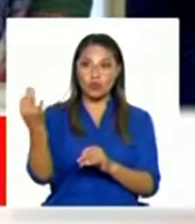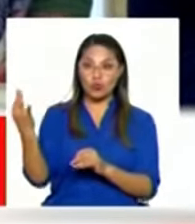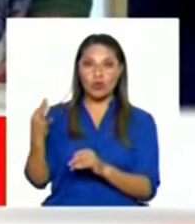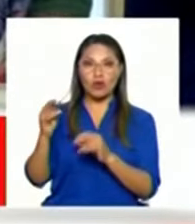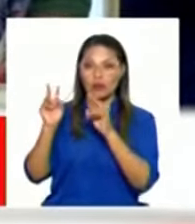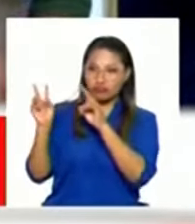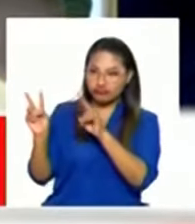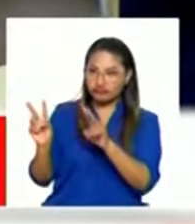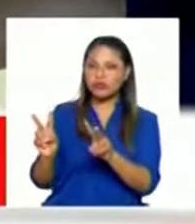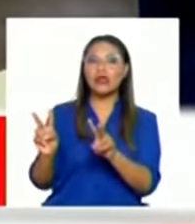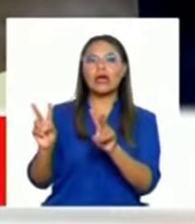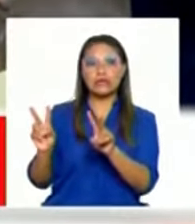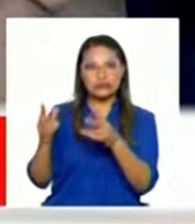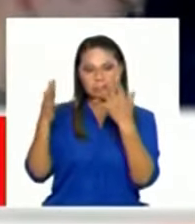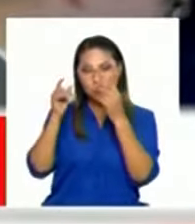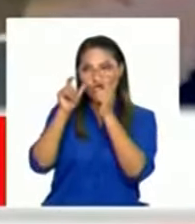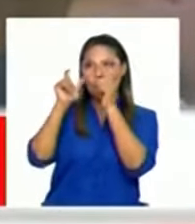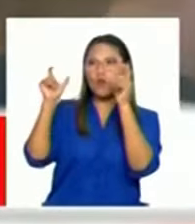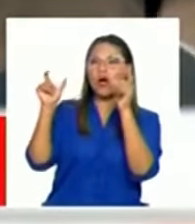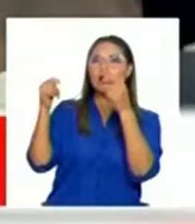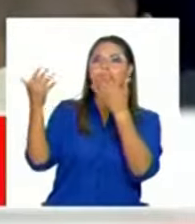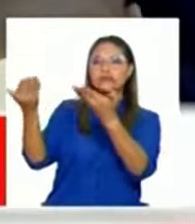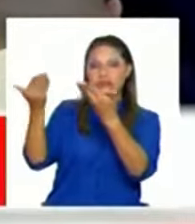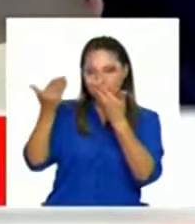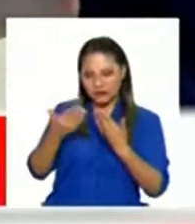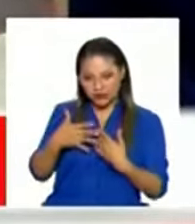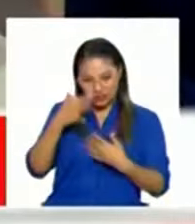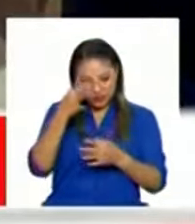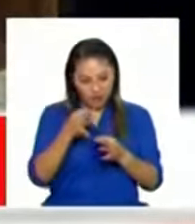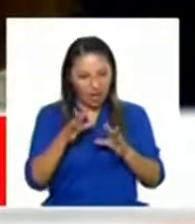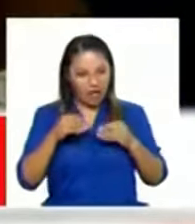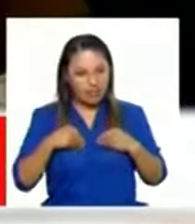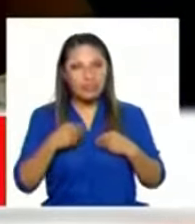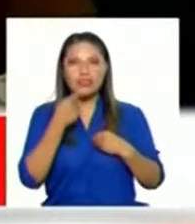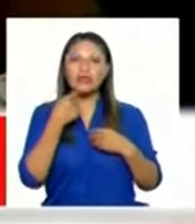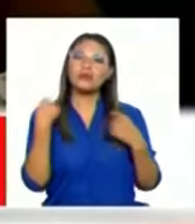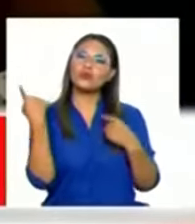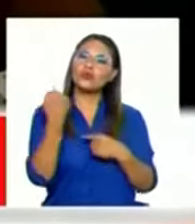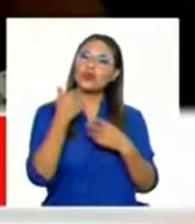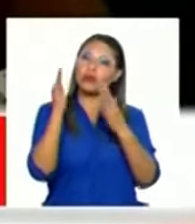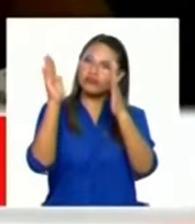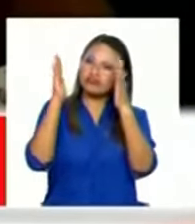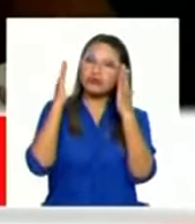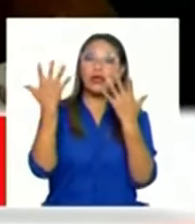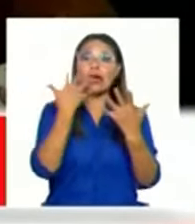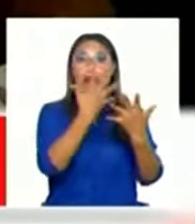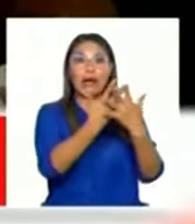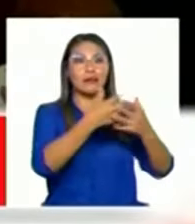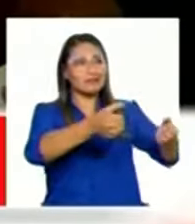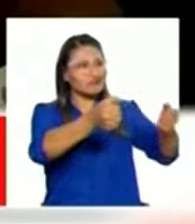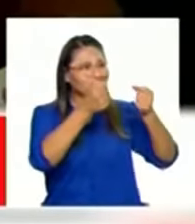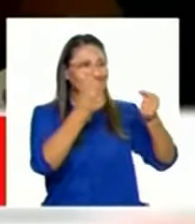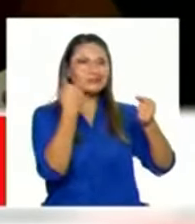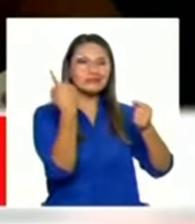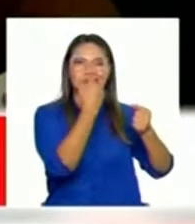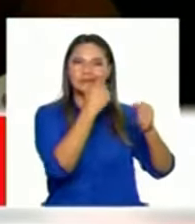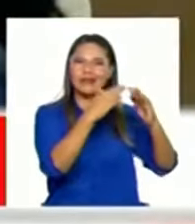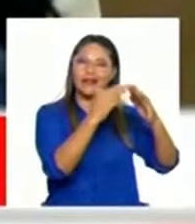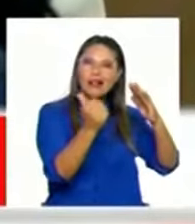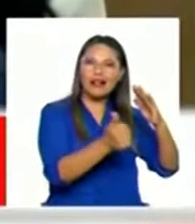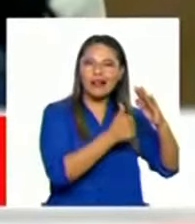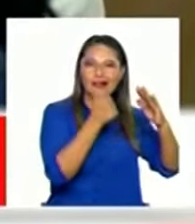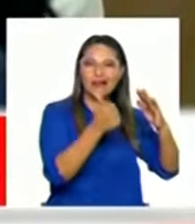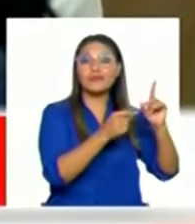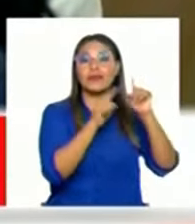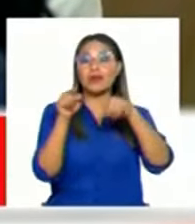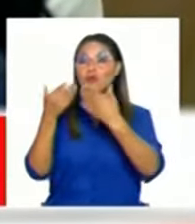al Santo Padre, por ello su visita es para ellas una señal de gran atención a la realidad de las prisiones y de gran ánimo.